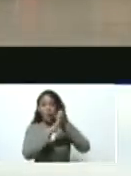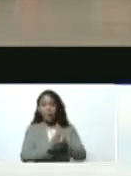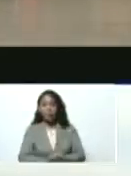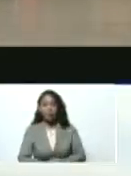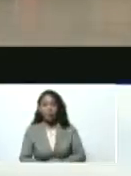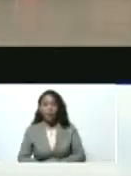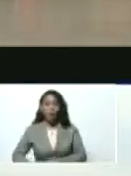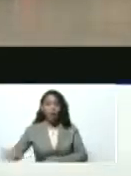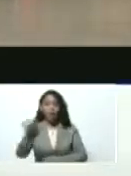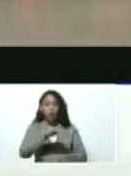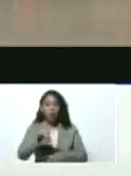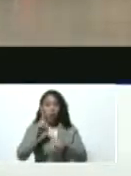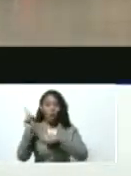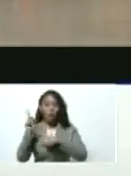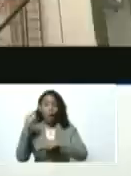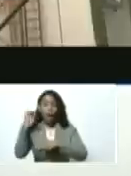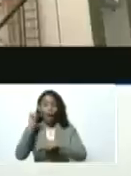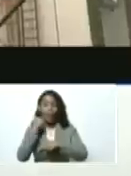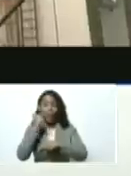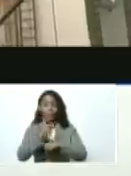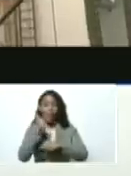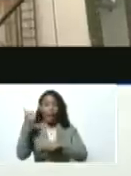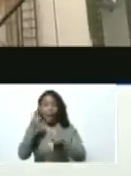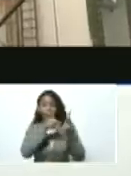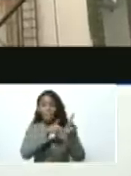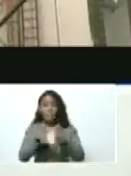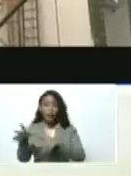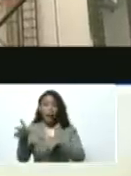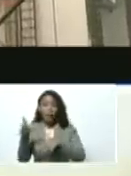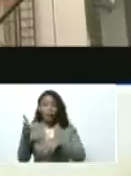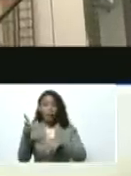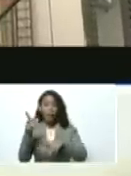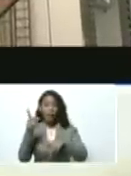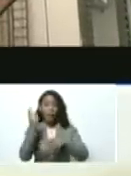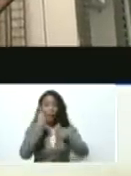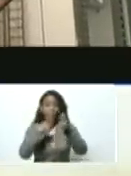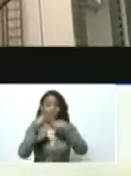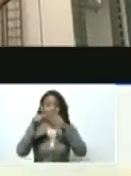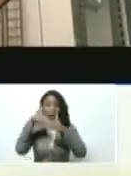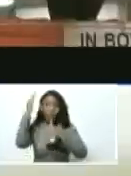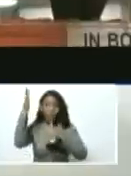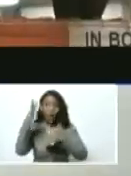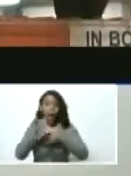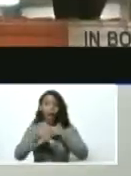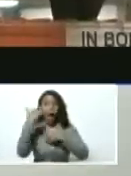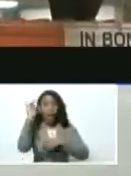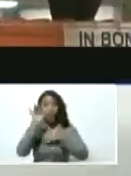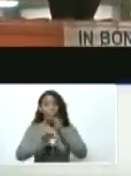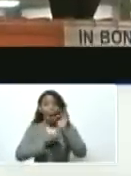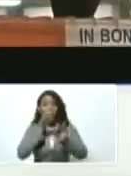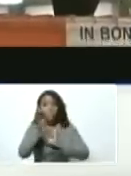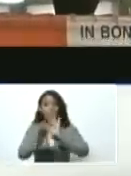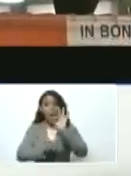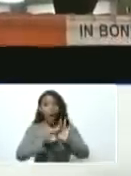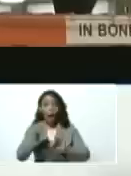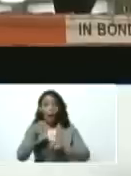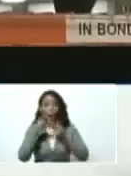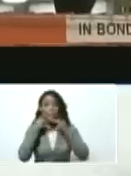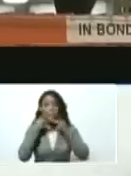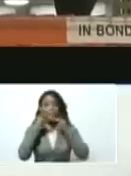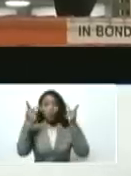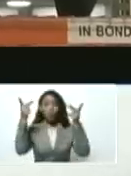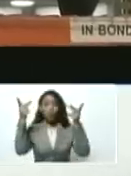Todo esto hay que agregarle el plan Exporta Fácil. Hay que explicarlo,